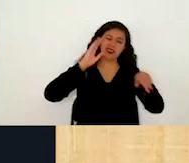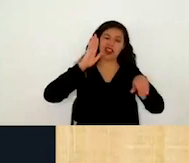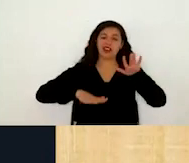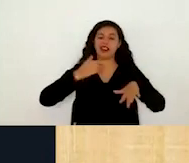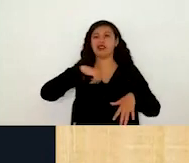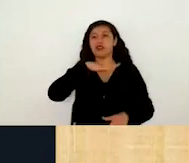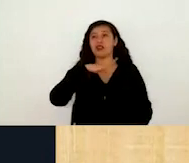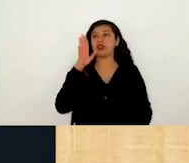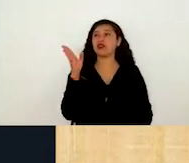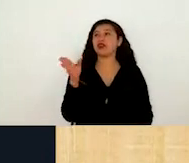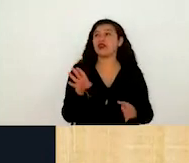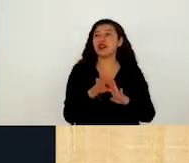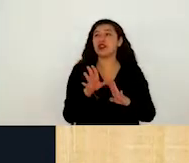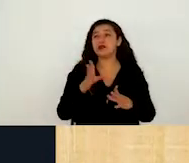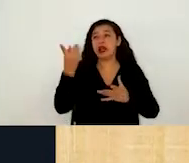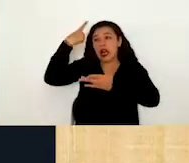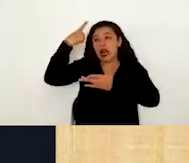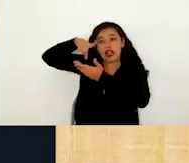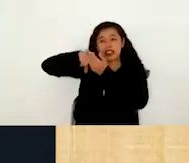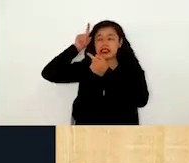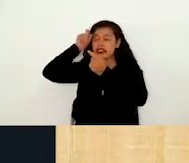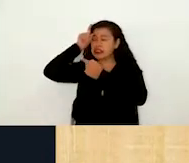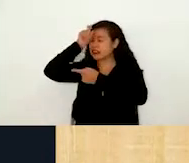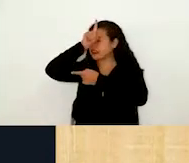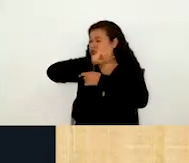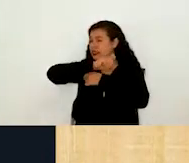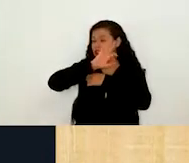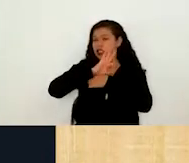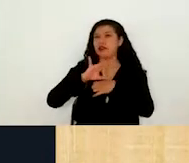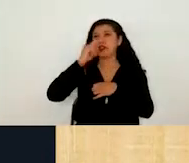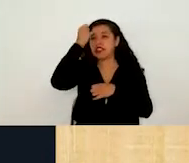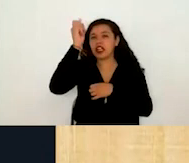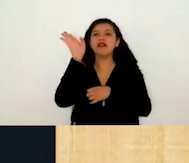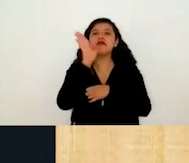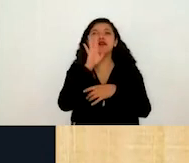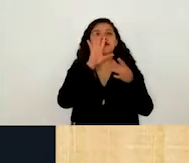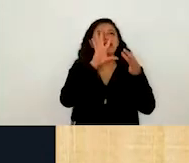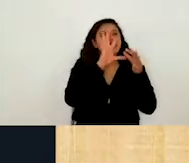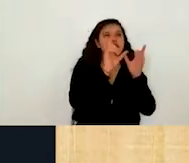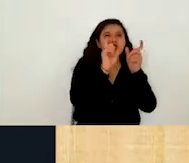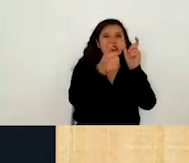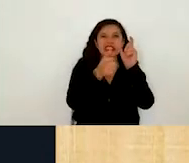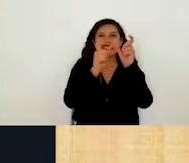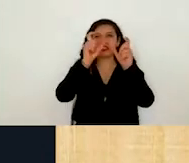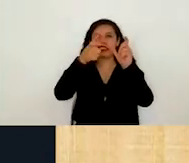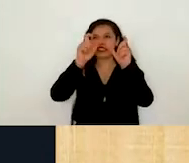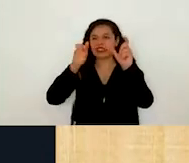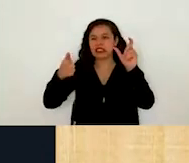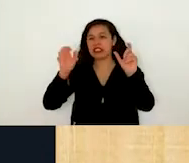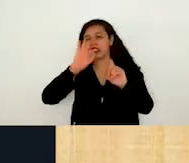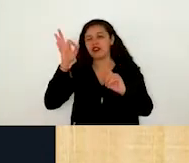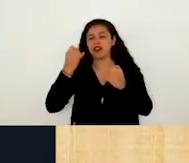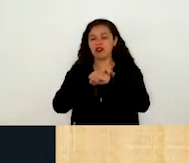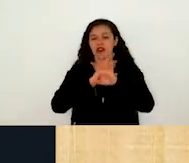estar generando un conflicto a lo mejor no estructuramos bien la idea y entonces la información no llega correctamente